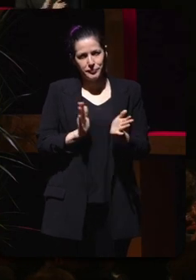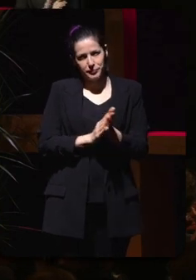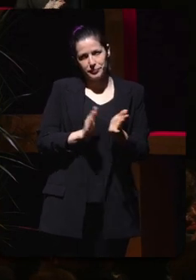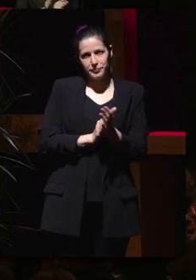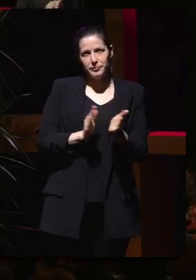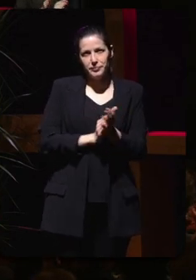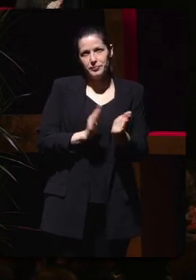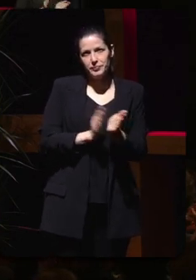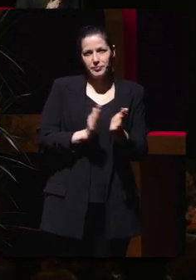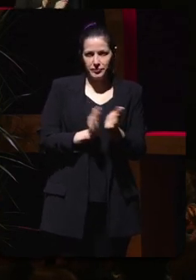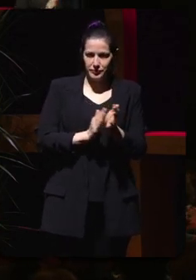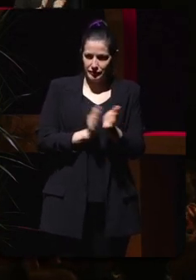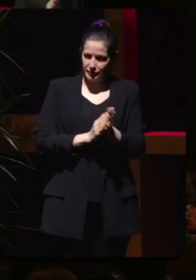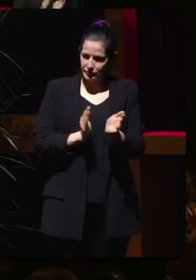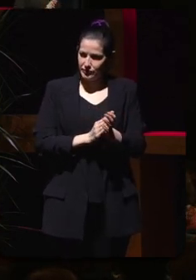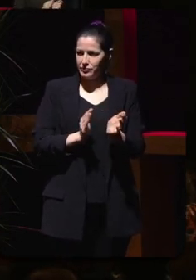se quedaban